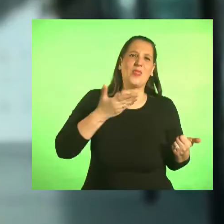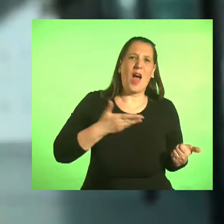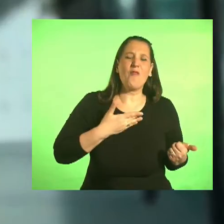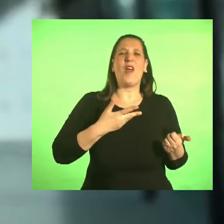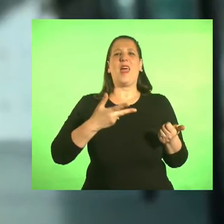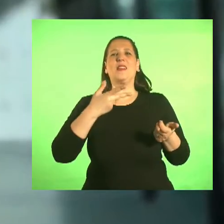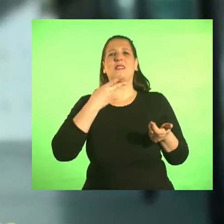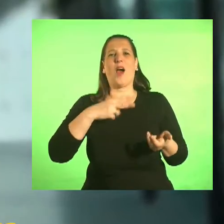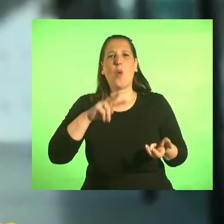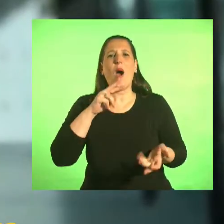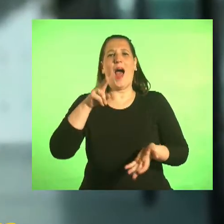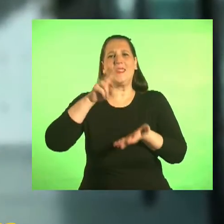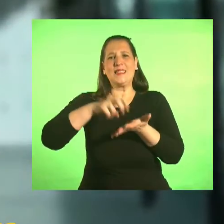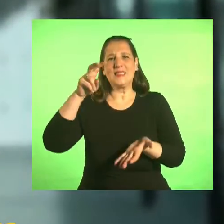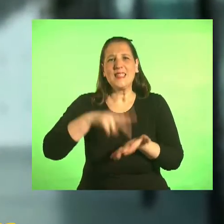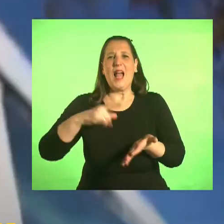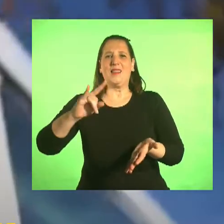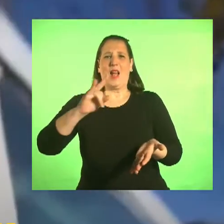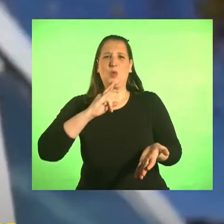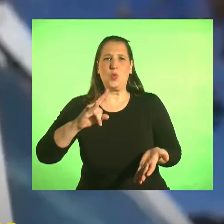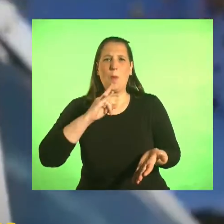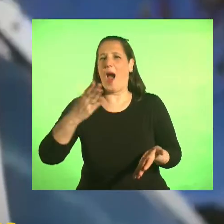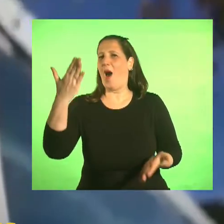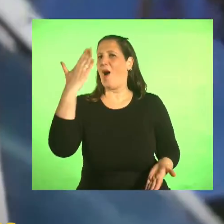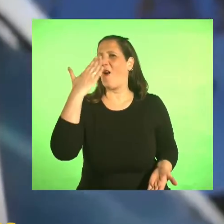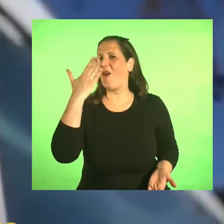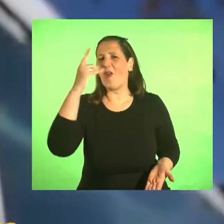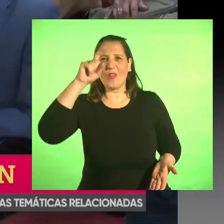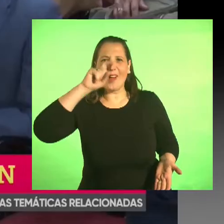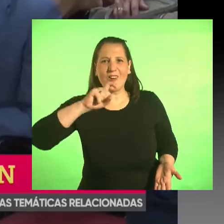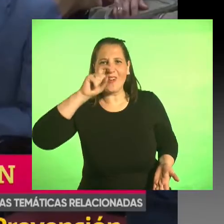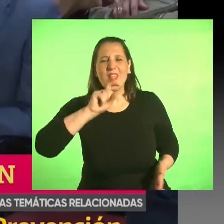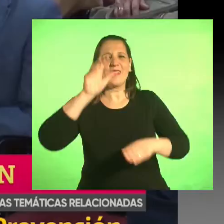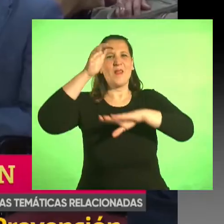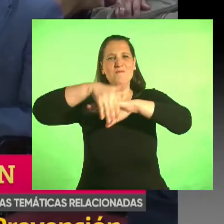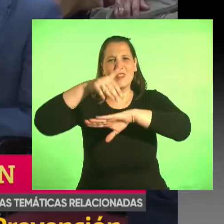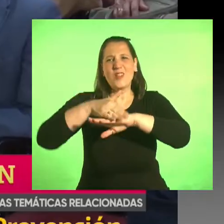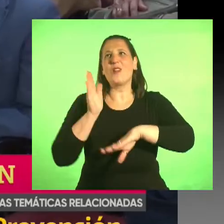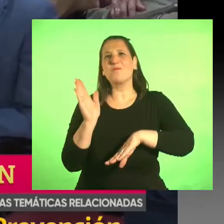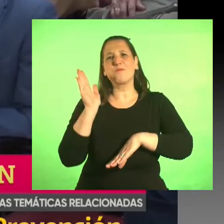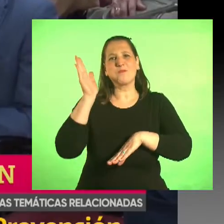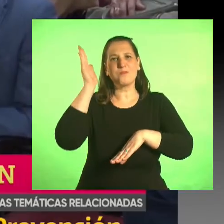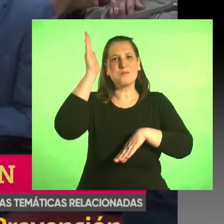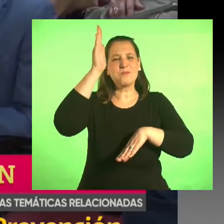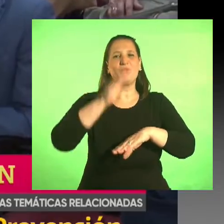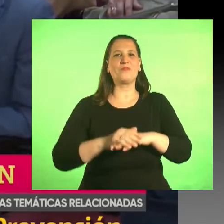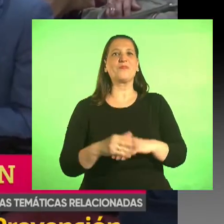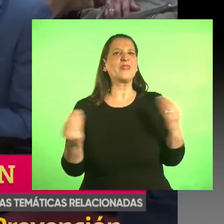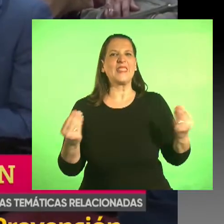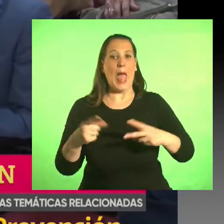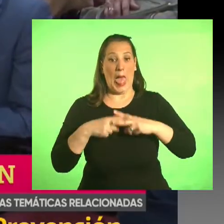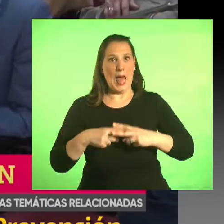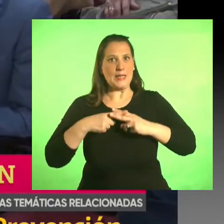Tucumán, Córdoba, Corrientes, Misiones. Con herramientas para trabajar en la